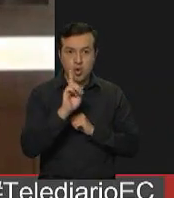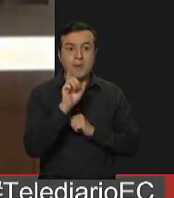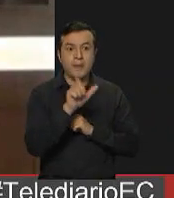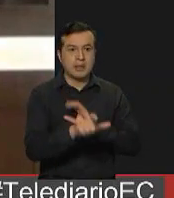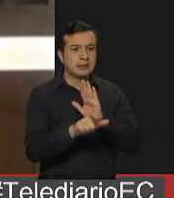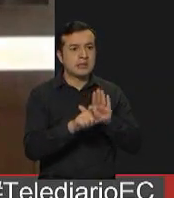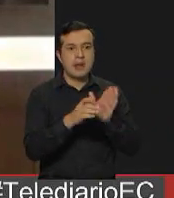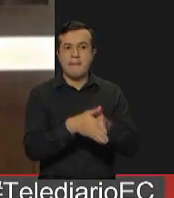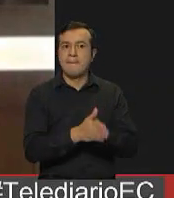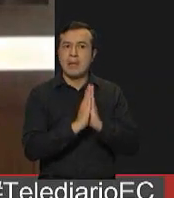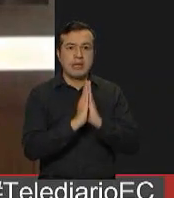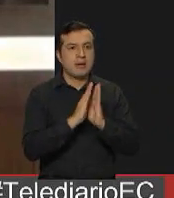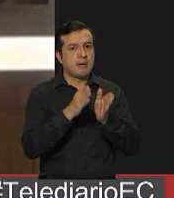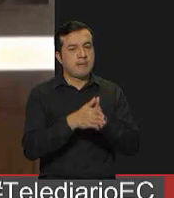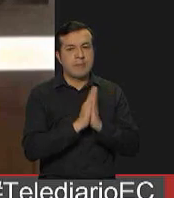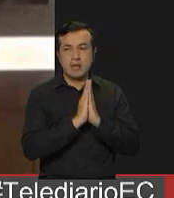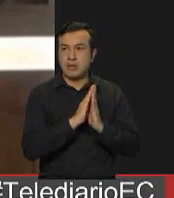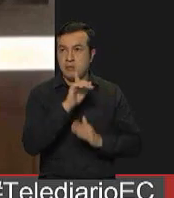pedir